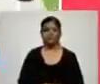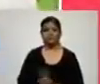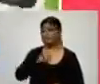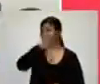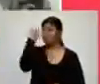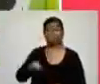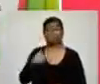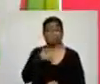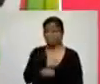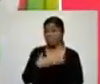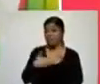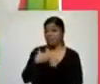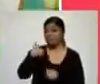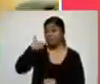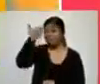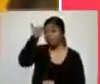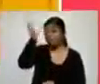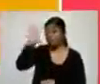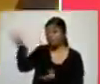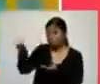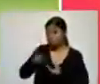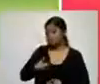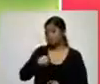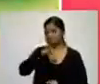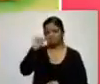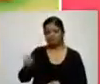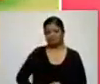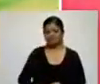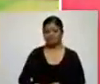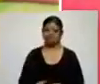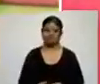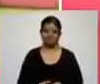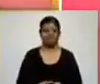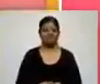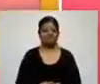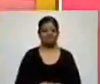Nunca recibimos nada de lo que nos da un desconocido.